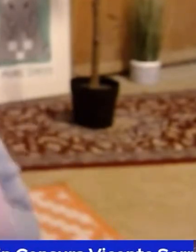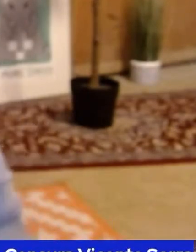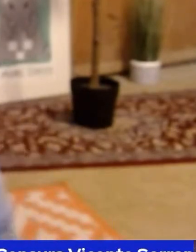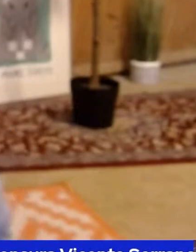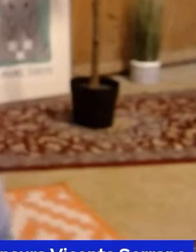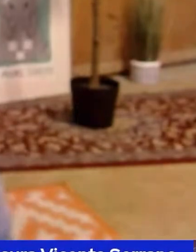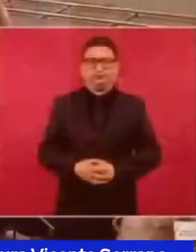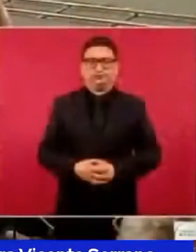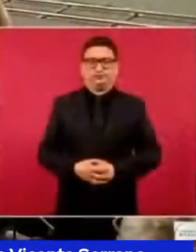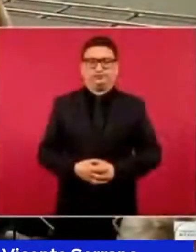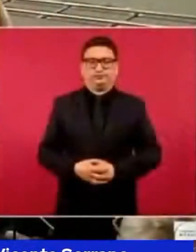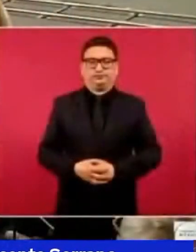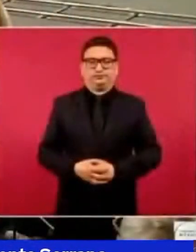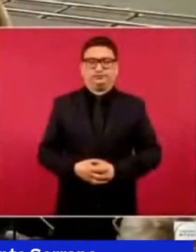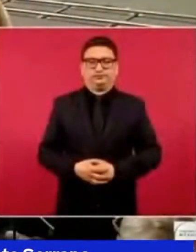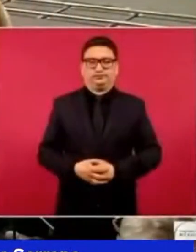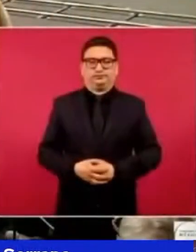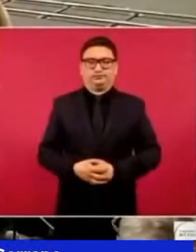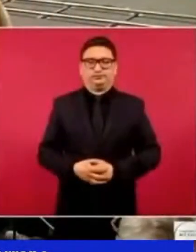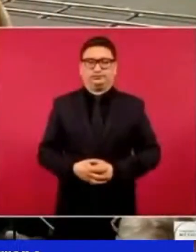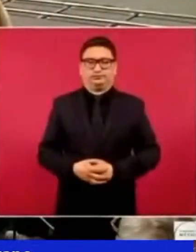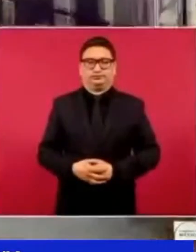fue lo que dijo el presidente.